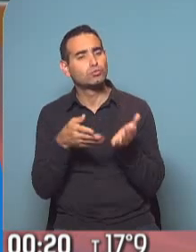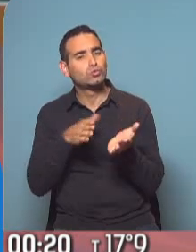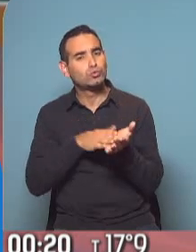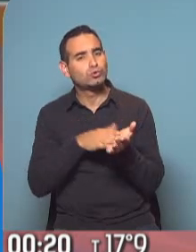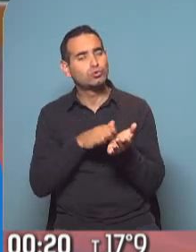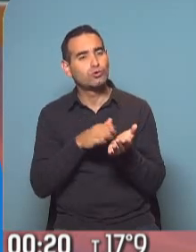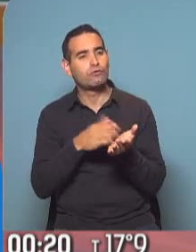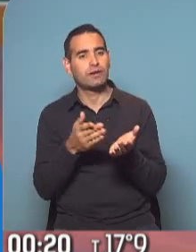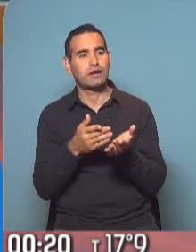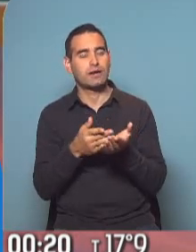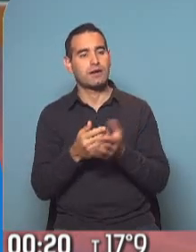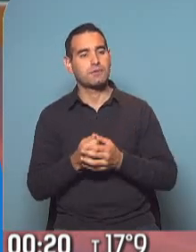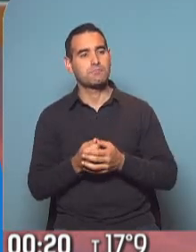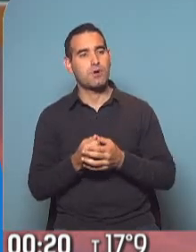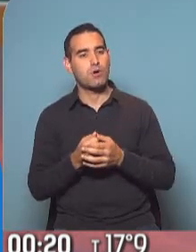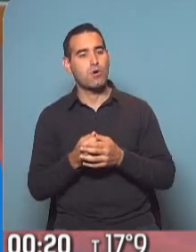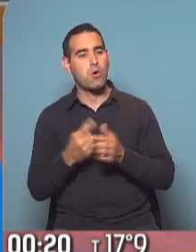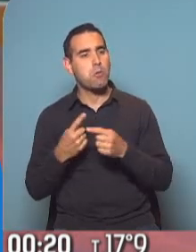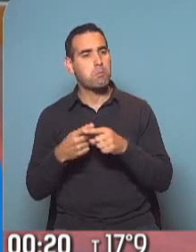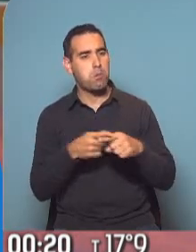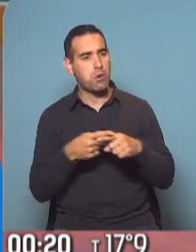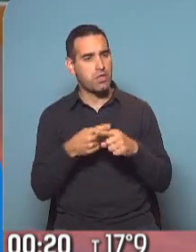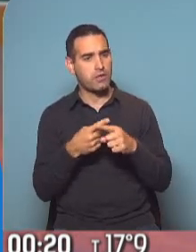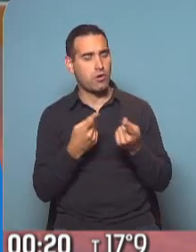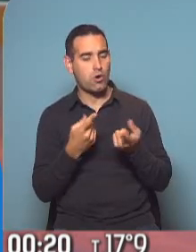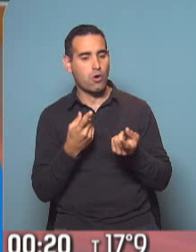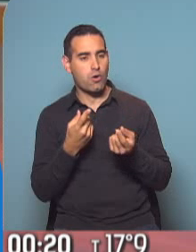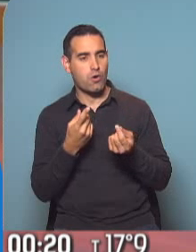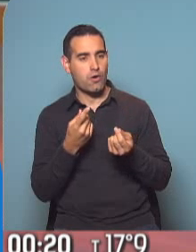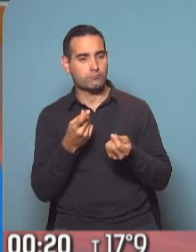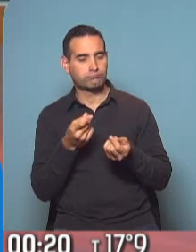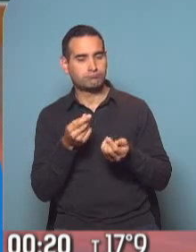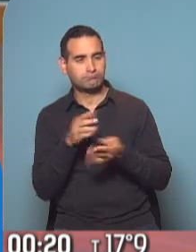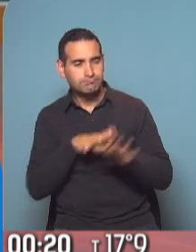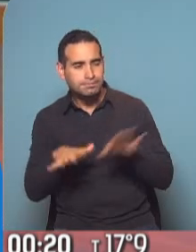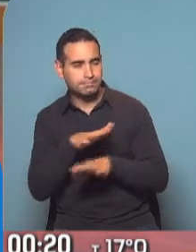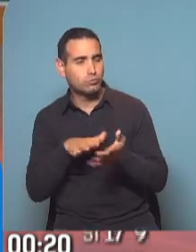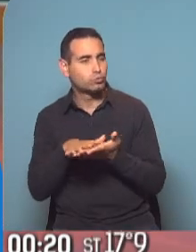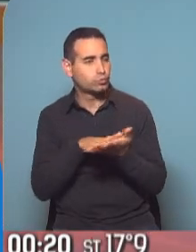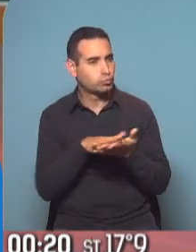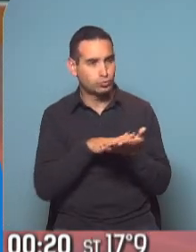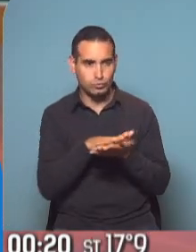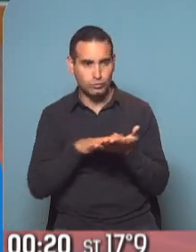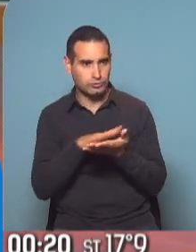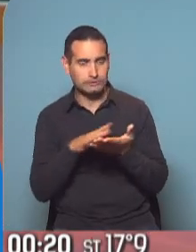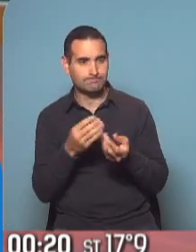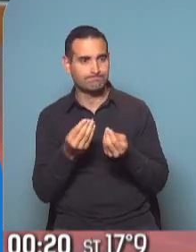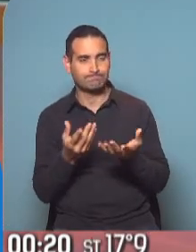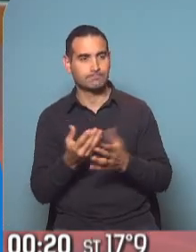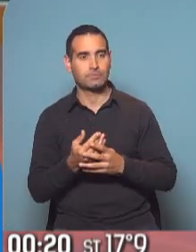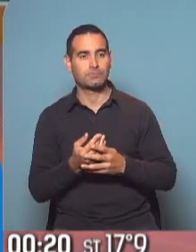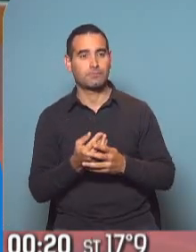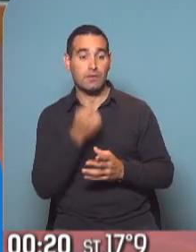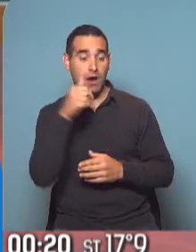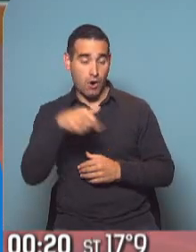el costo político que hay con respecto a las reformas. Hoy tenemos una cifra muy alta